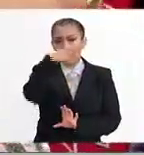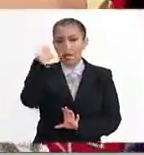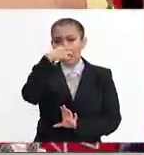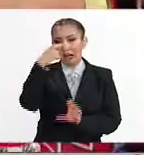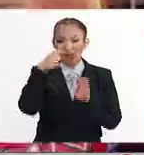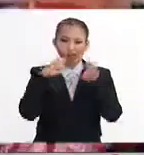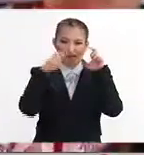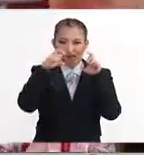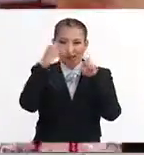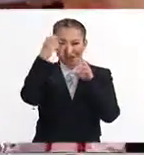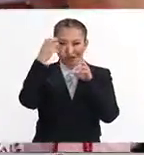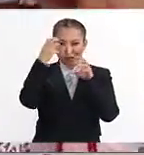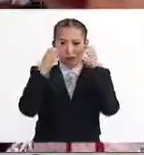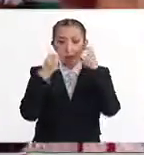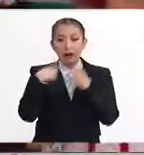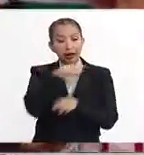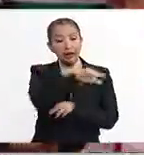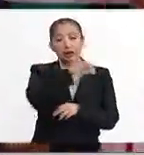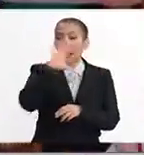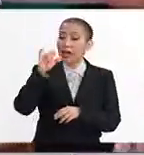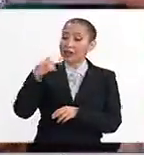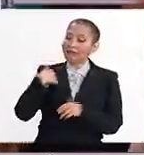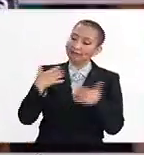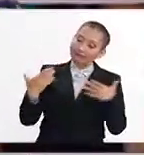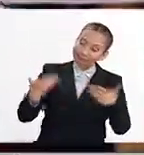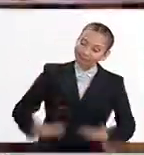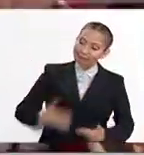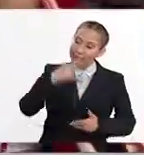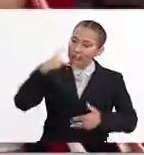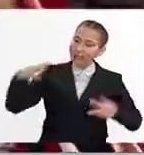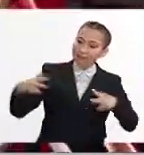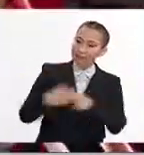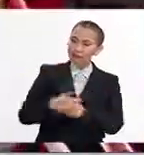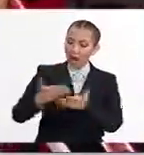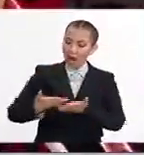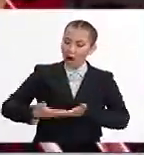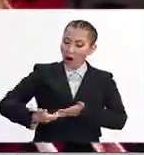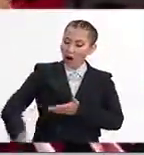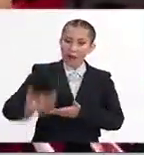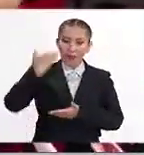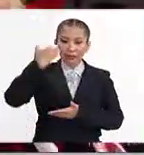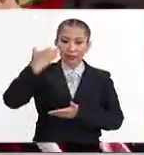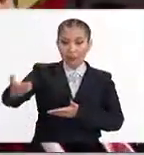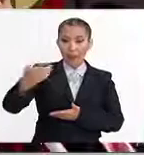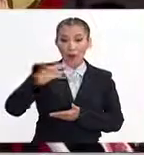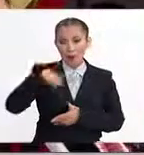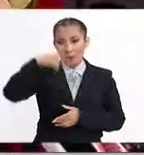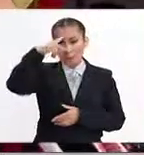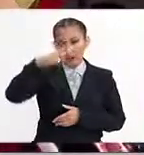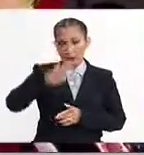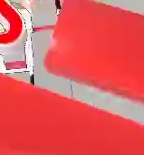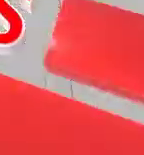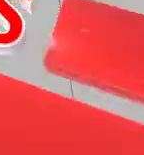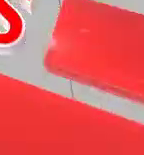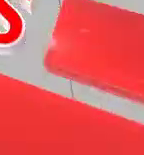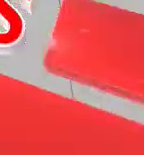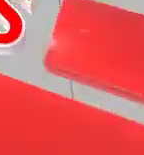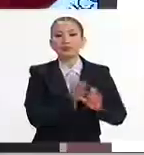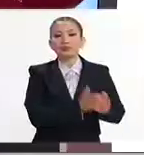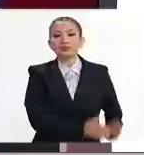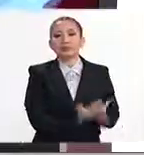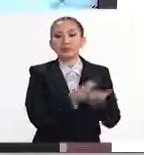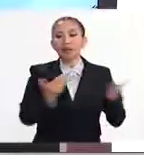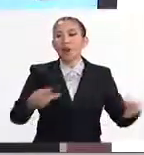totalmente deshecha y el Canelo dejó en claro que él es el mejor boxeador hoy en estos días como de los mexicanos. Ahora hablemos del